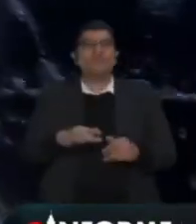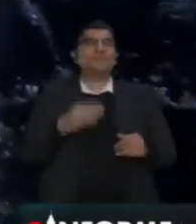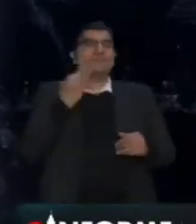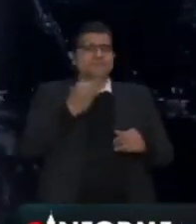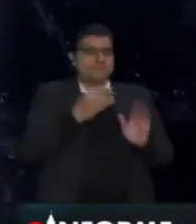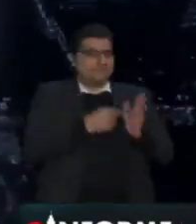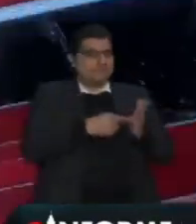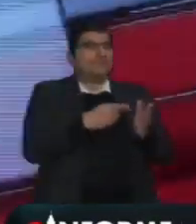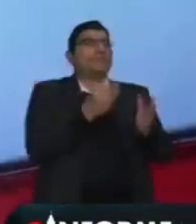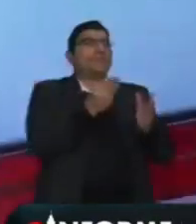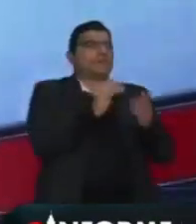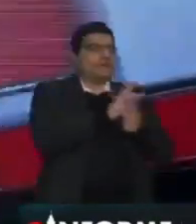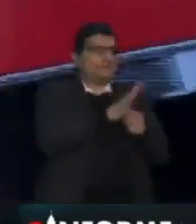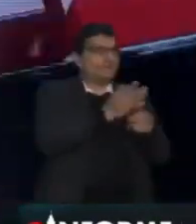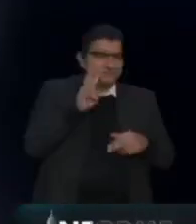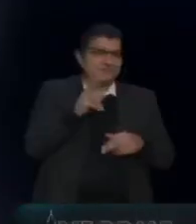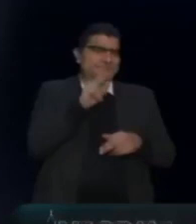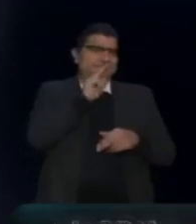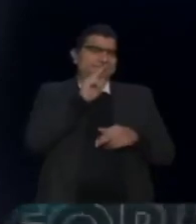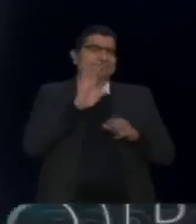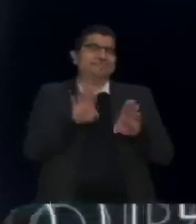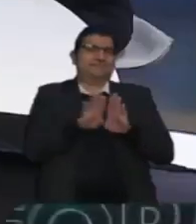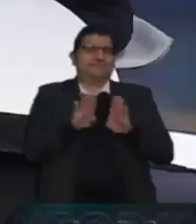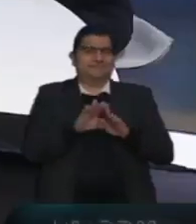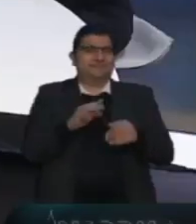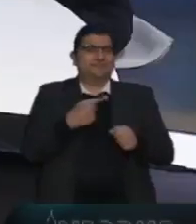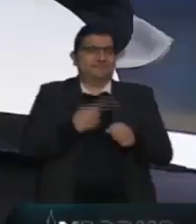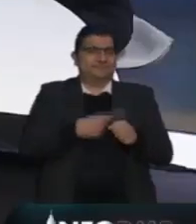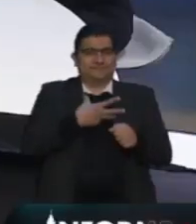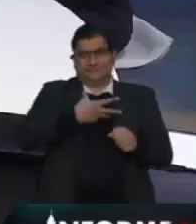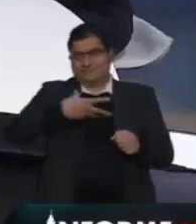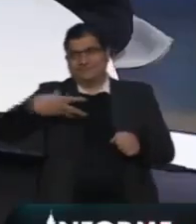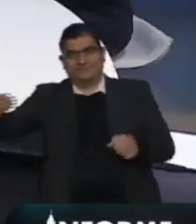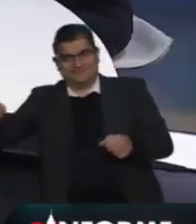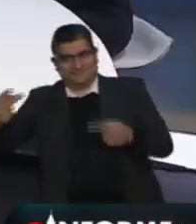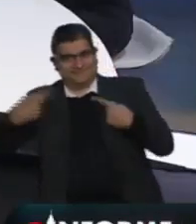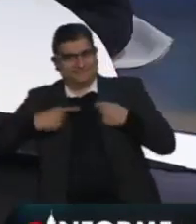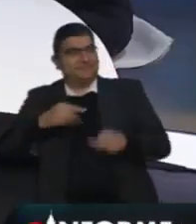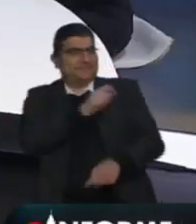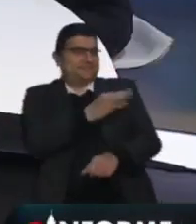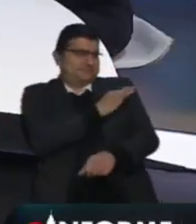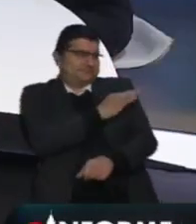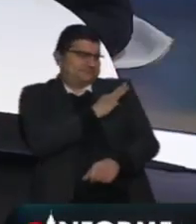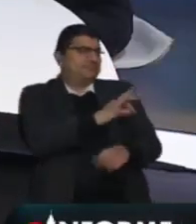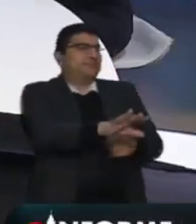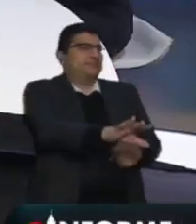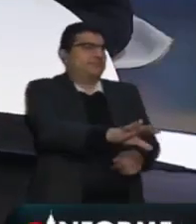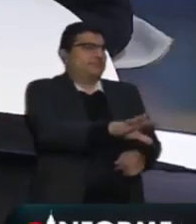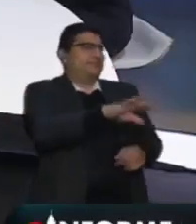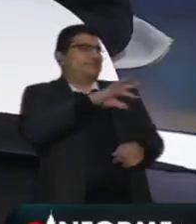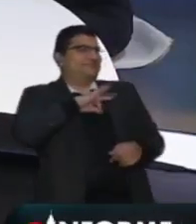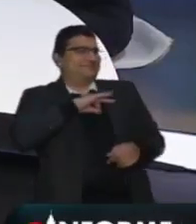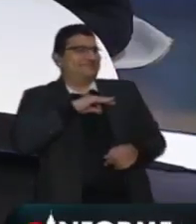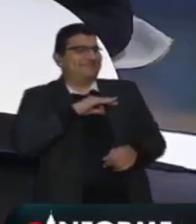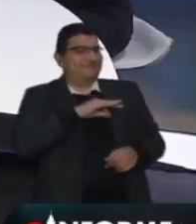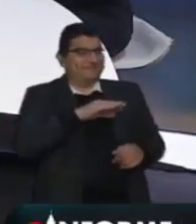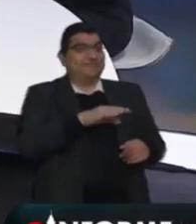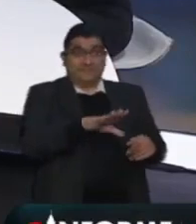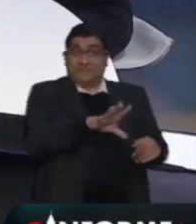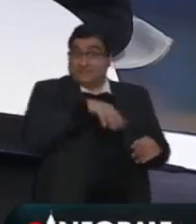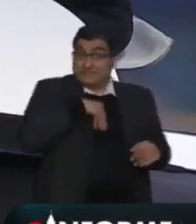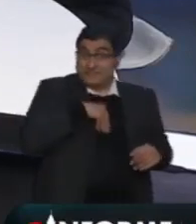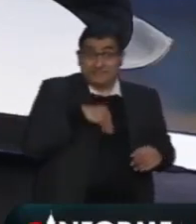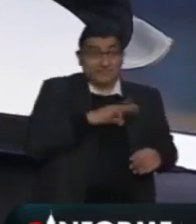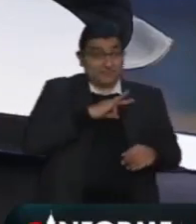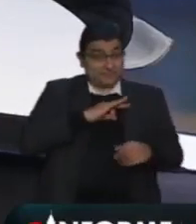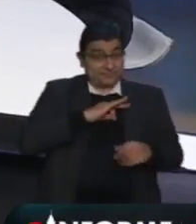estas mutaciones que estamos viendo y estas variantes, el virus entra a una persona vacunada, nosotros que ya estamos vacunados, el virus no tiene